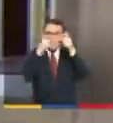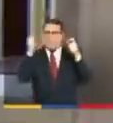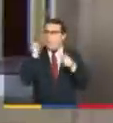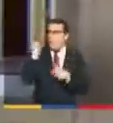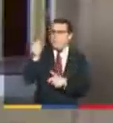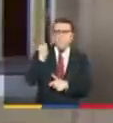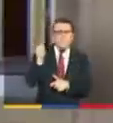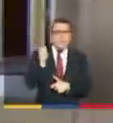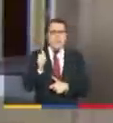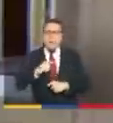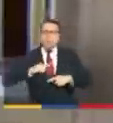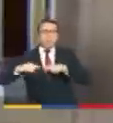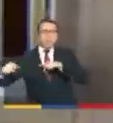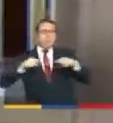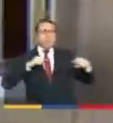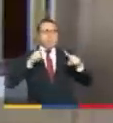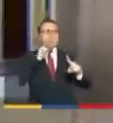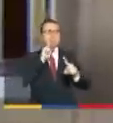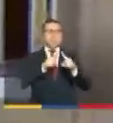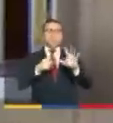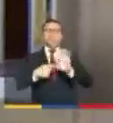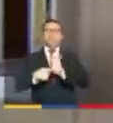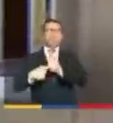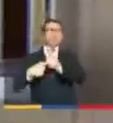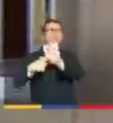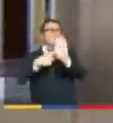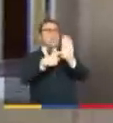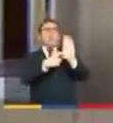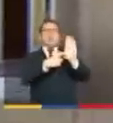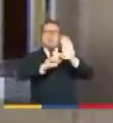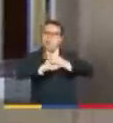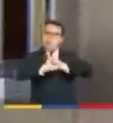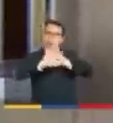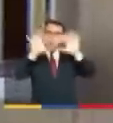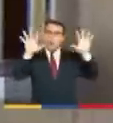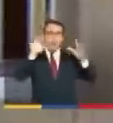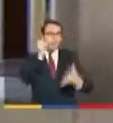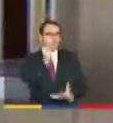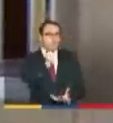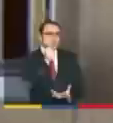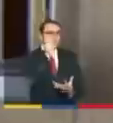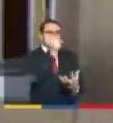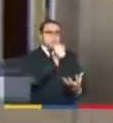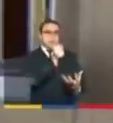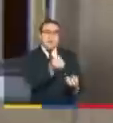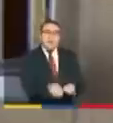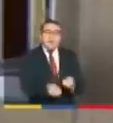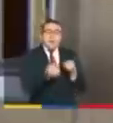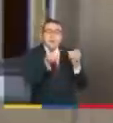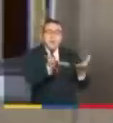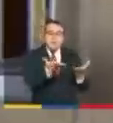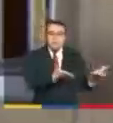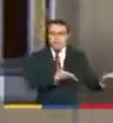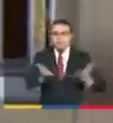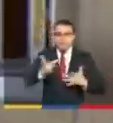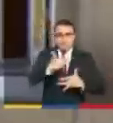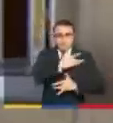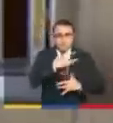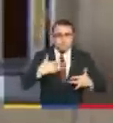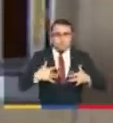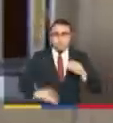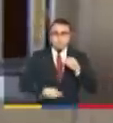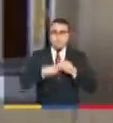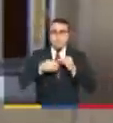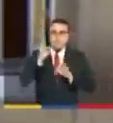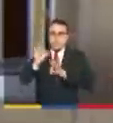de manera transparente sean dirigidos a la prestación de servicios de salud y al cuidado de la